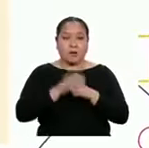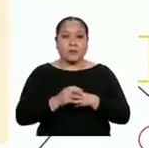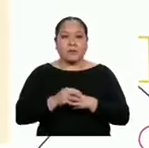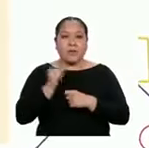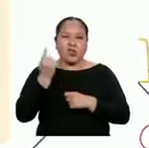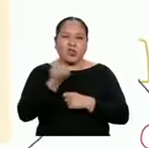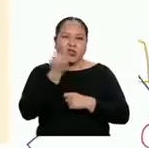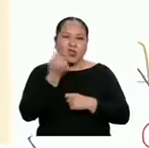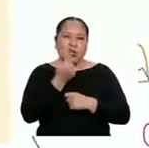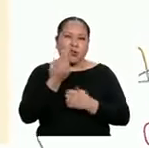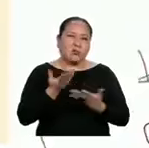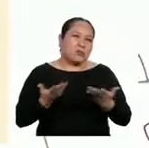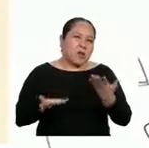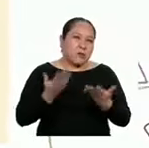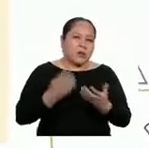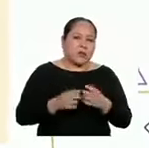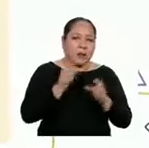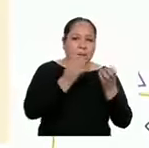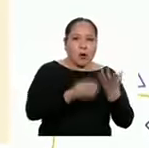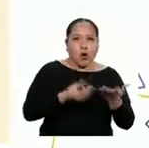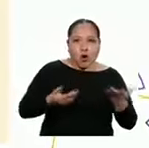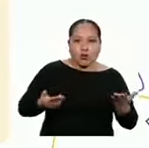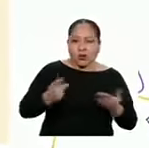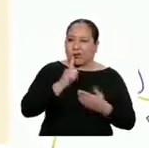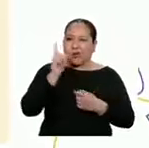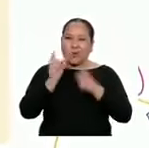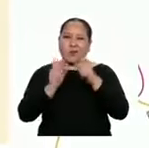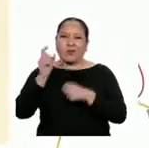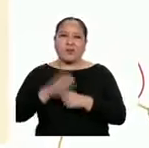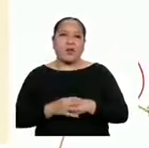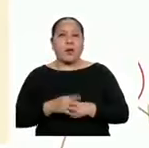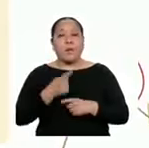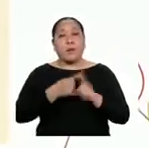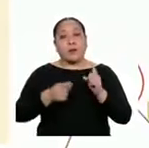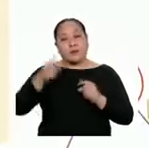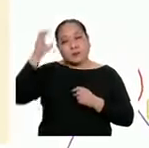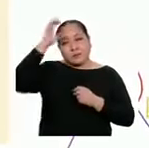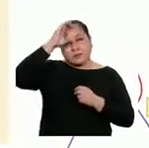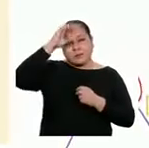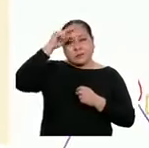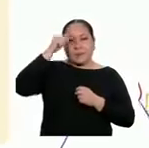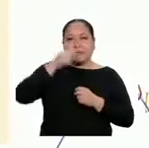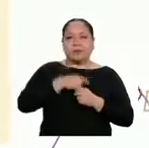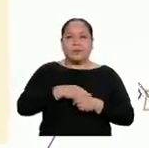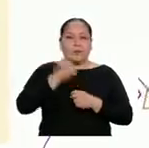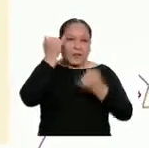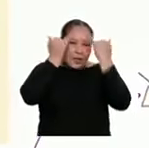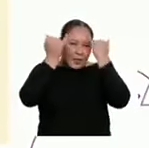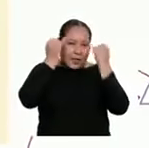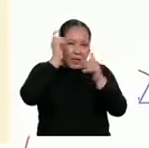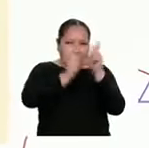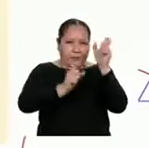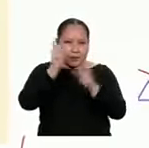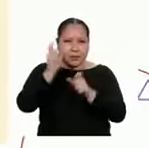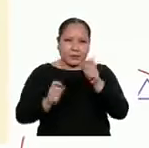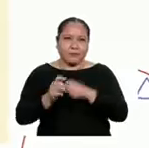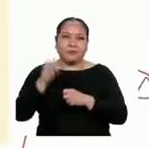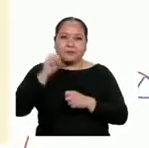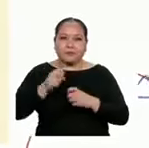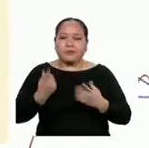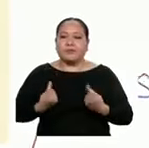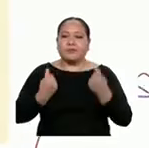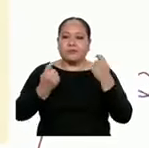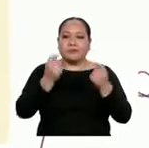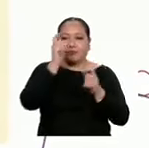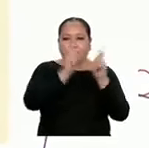los objetos. A nivel cognitivo, una de las creencias que existe sobre las personas es precisamente esa: tratar